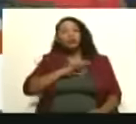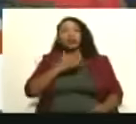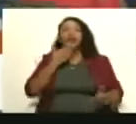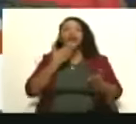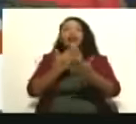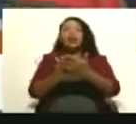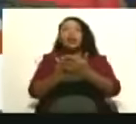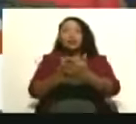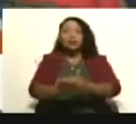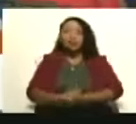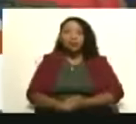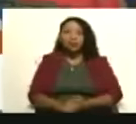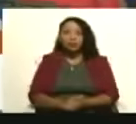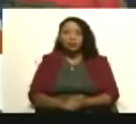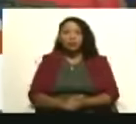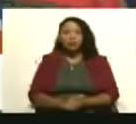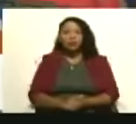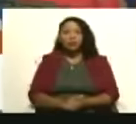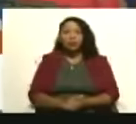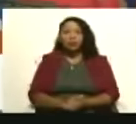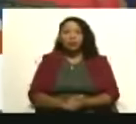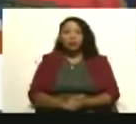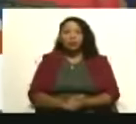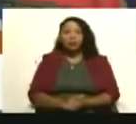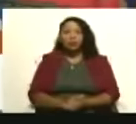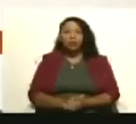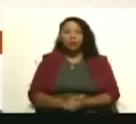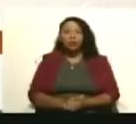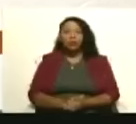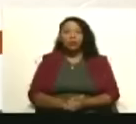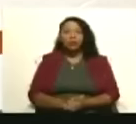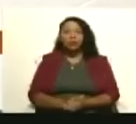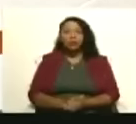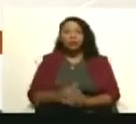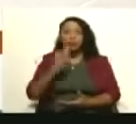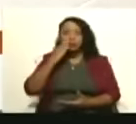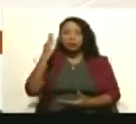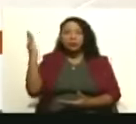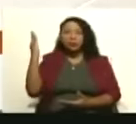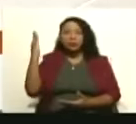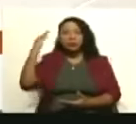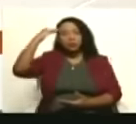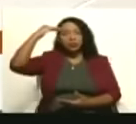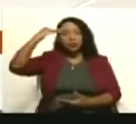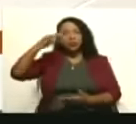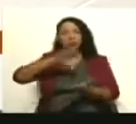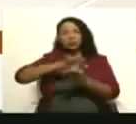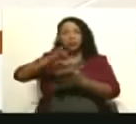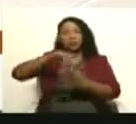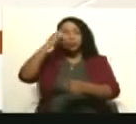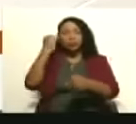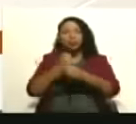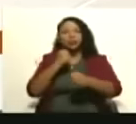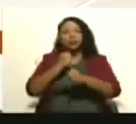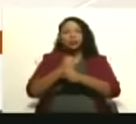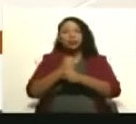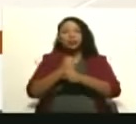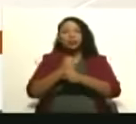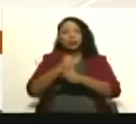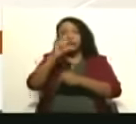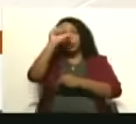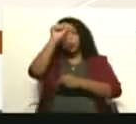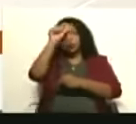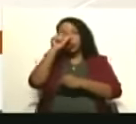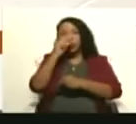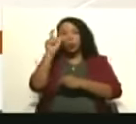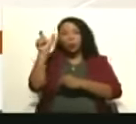gracias. Atención. El comandante estratégico operacional, general en jefe Domingo Hernández